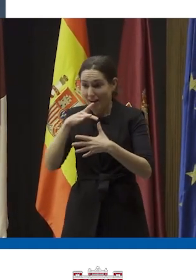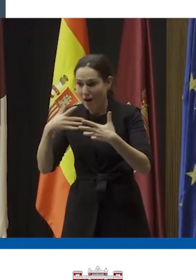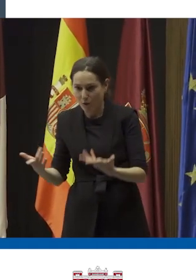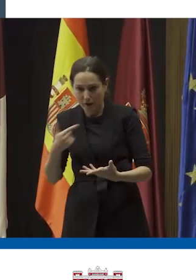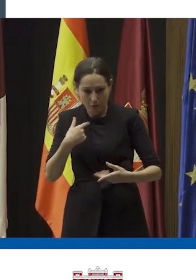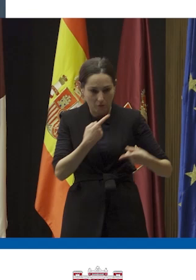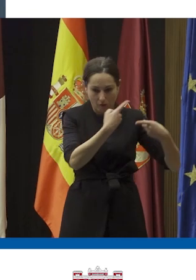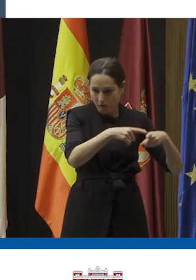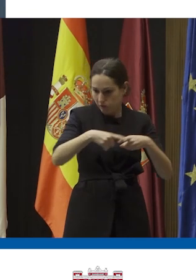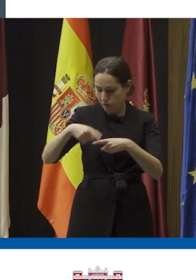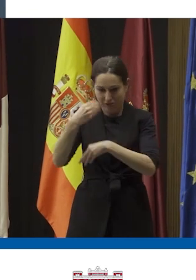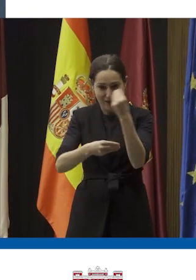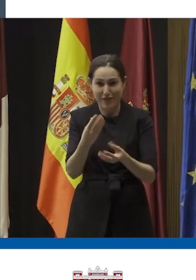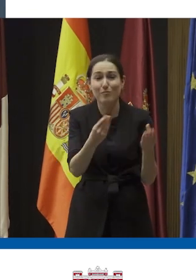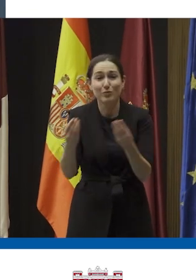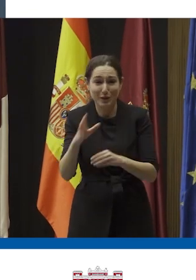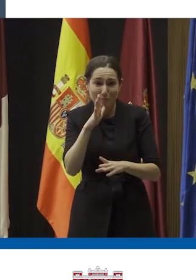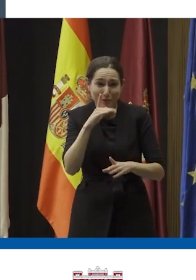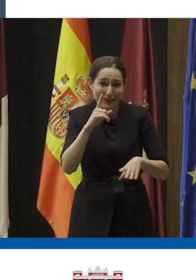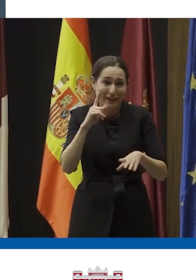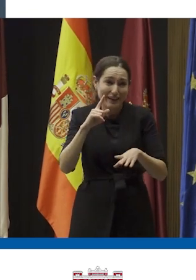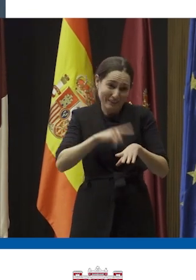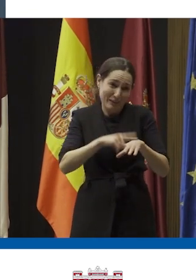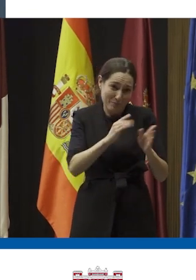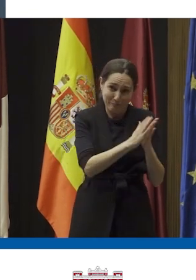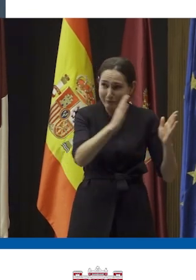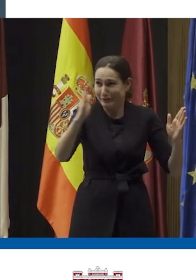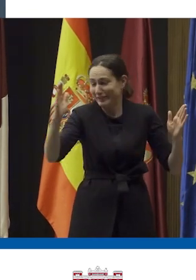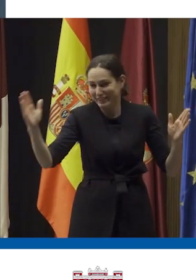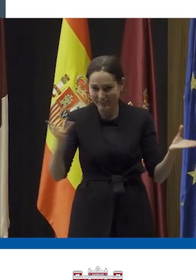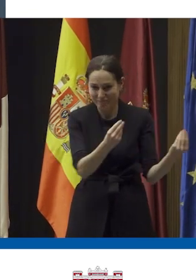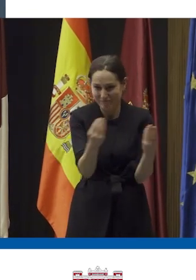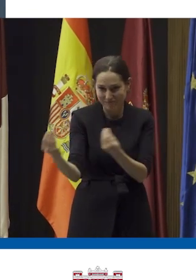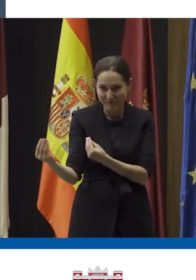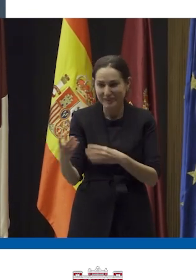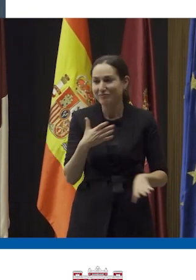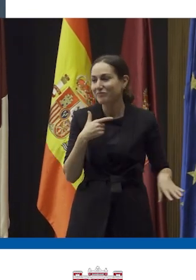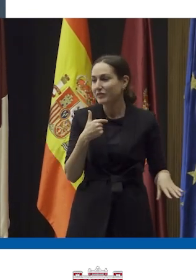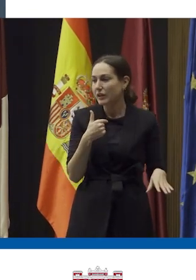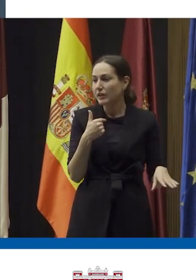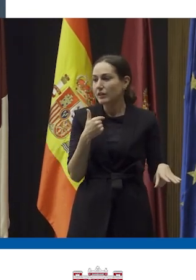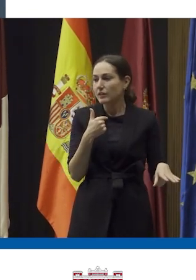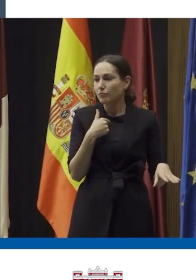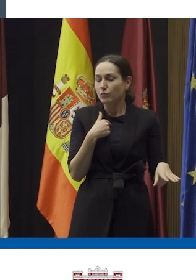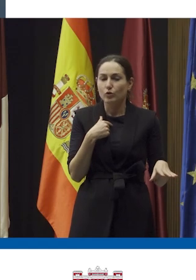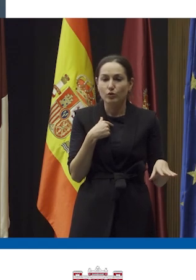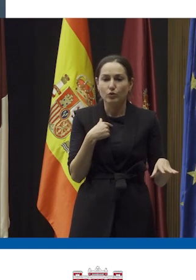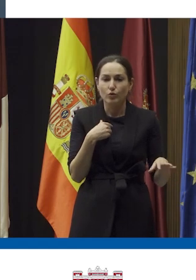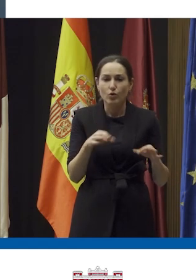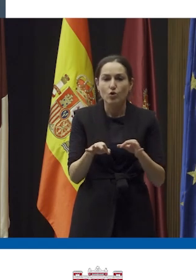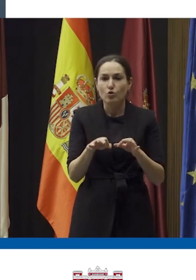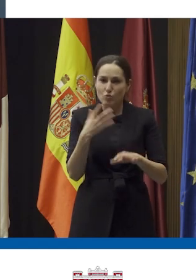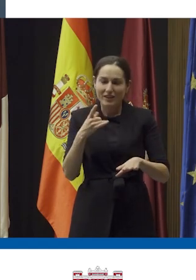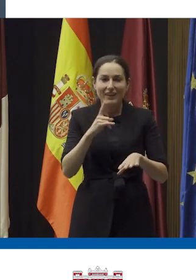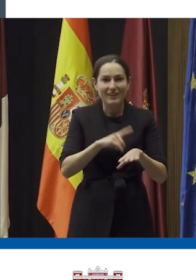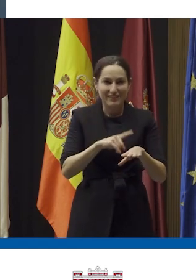saber, sino por tiempo. Darle tiempo a la gente y hará cosas infinitas. Yo, por fortuna, el tiempo ha sido bondadoso